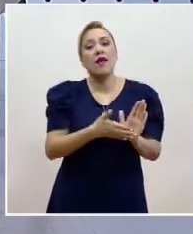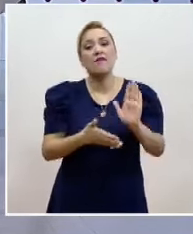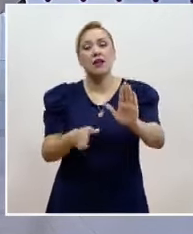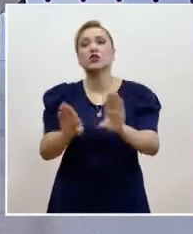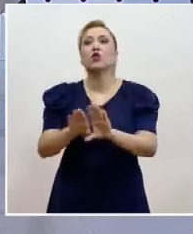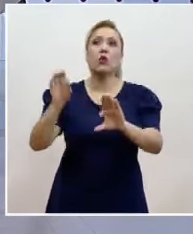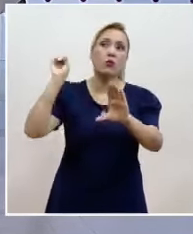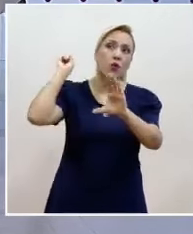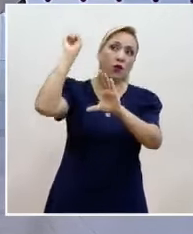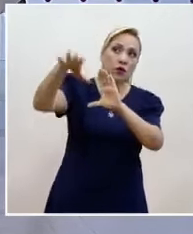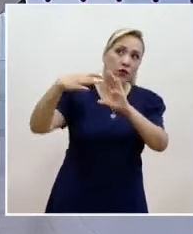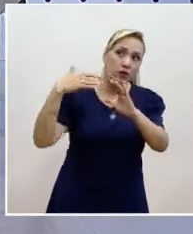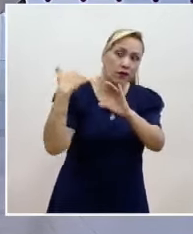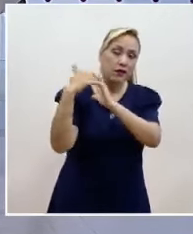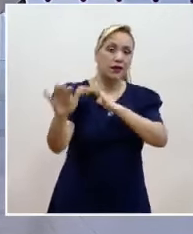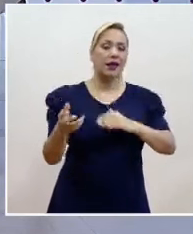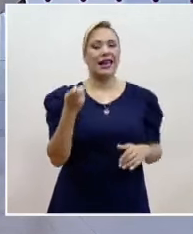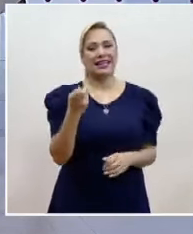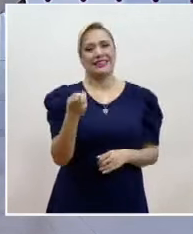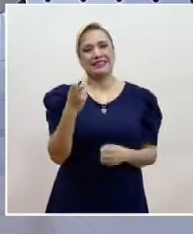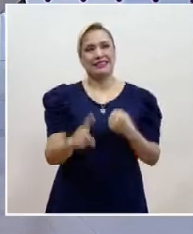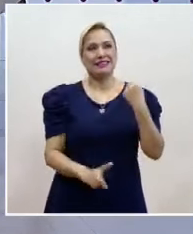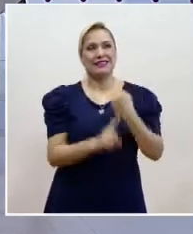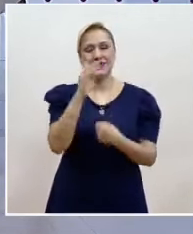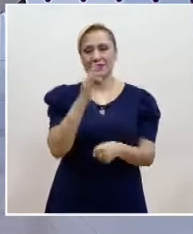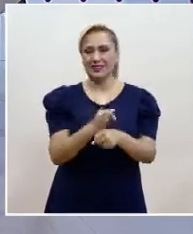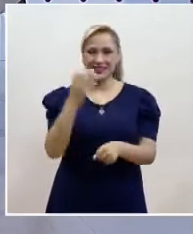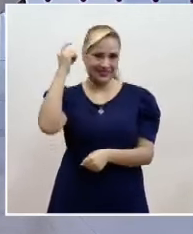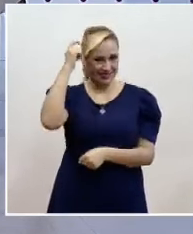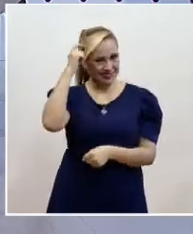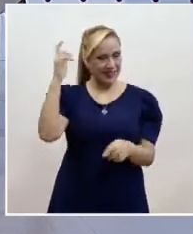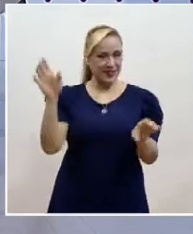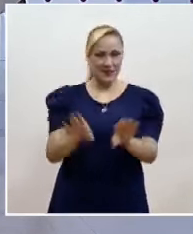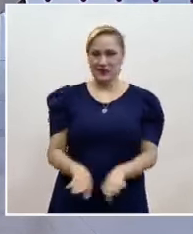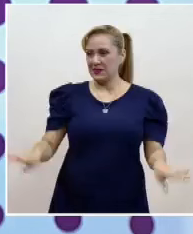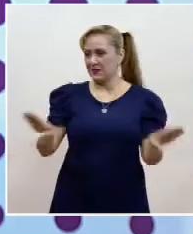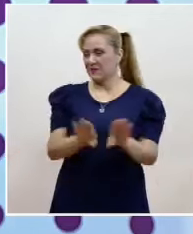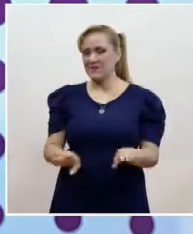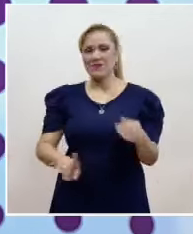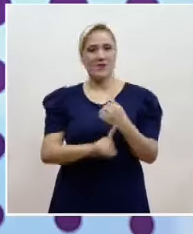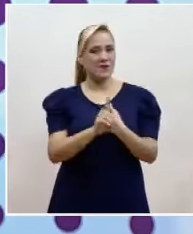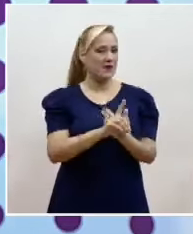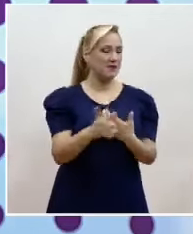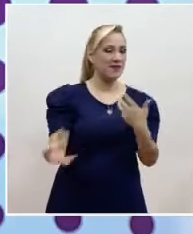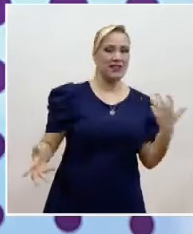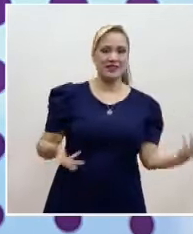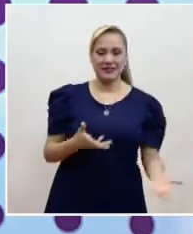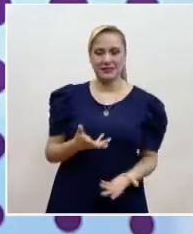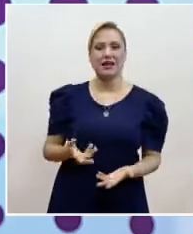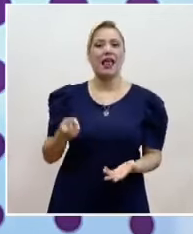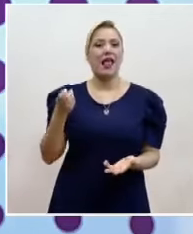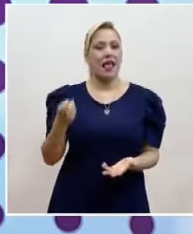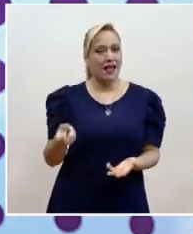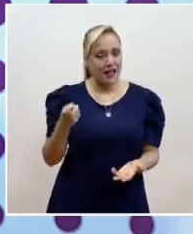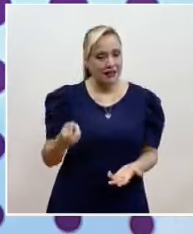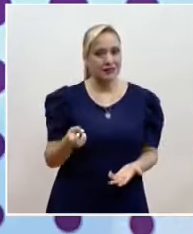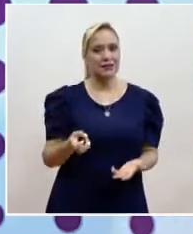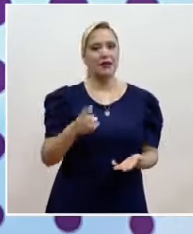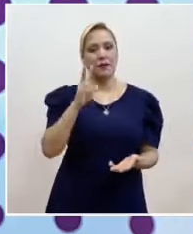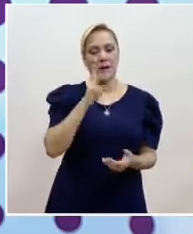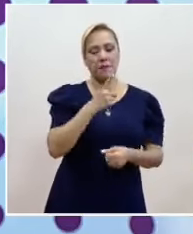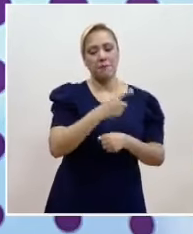distancia. Ese es creo que el reto en el que nos encontramos y que es donde encontramos ciertos problemas. Y efectivamente son las etapas que podemos